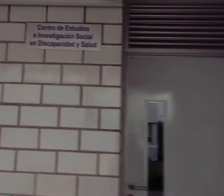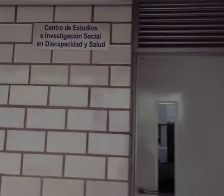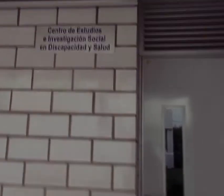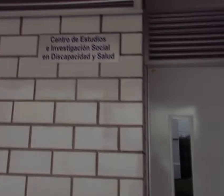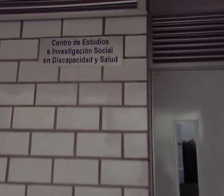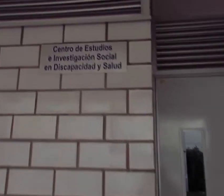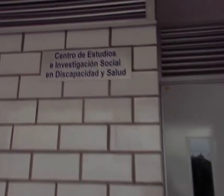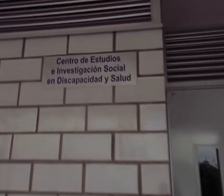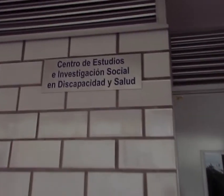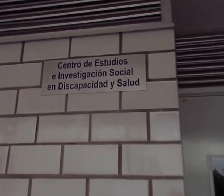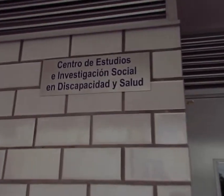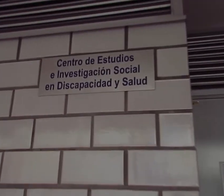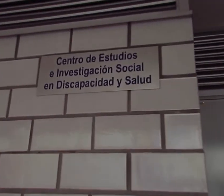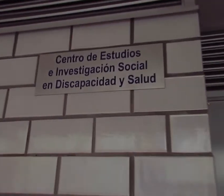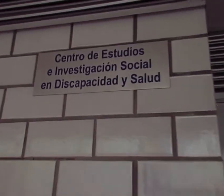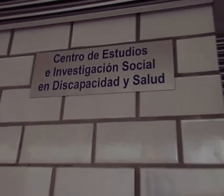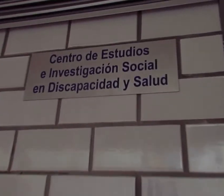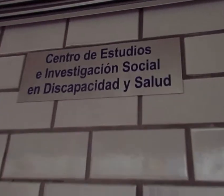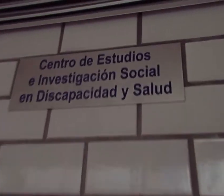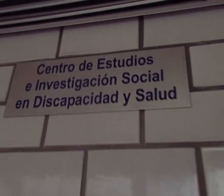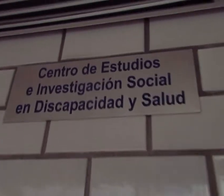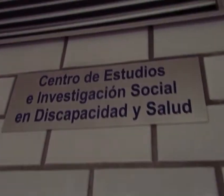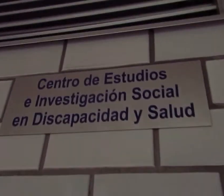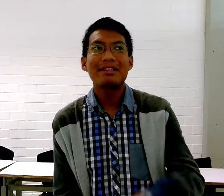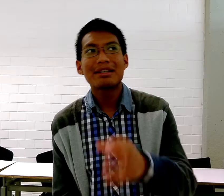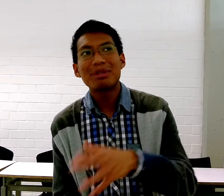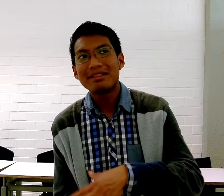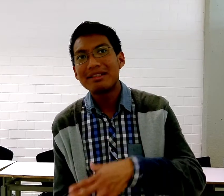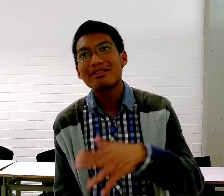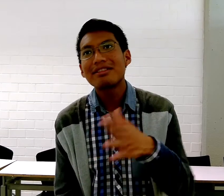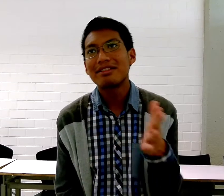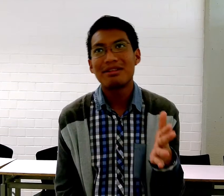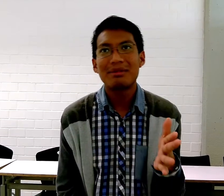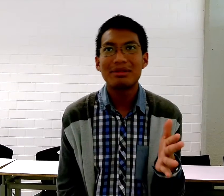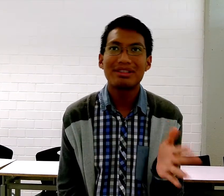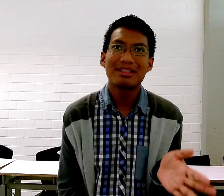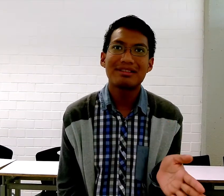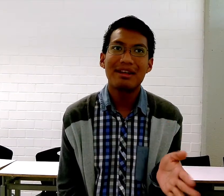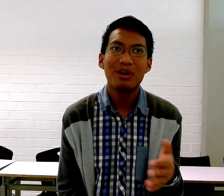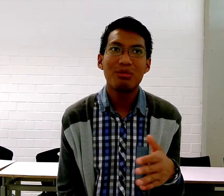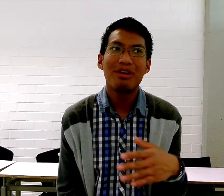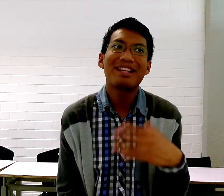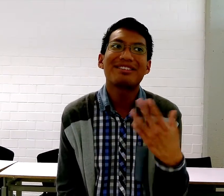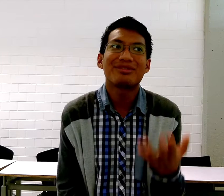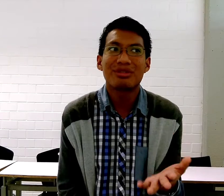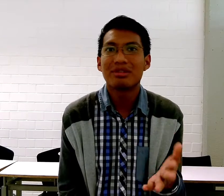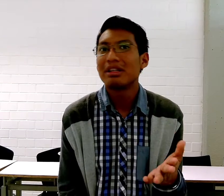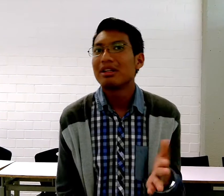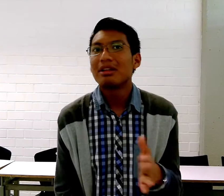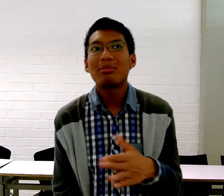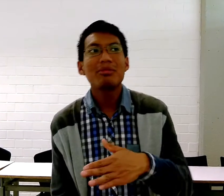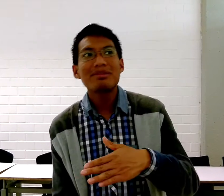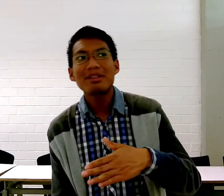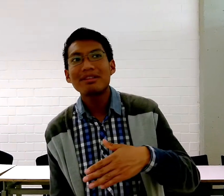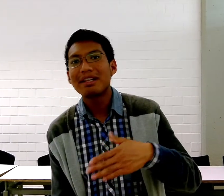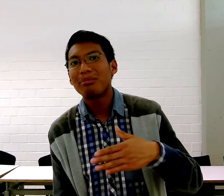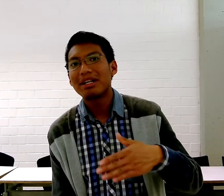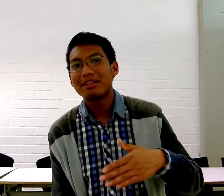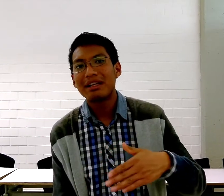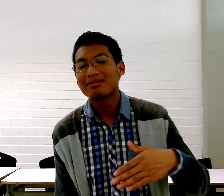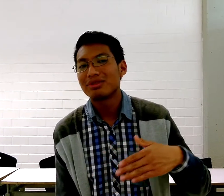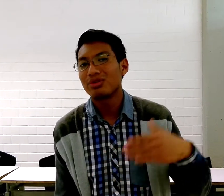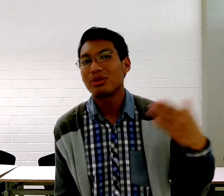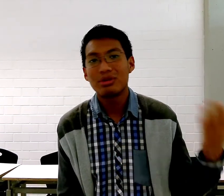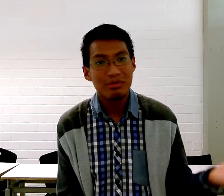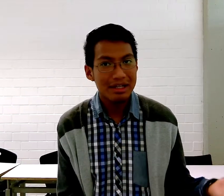clínico y hay que rescatarlo desde el enfoque social. O sea, la discapacidad no necesariamente tiene que ser como la atención, lo podemos ver desde la